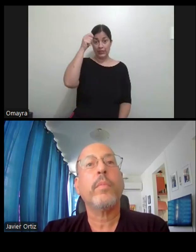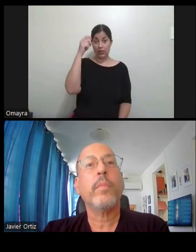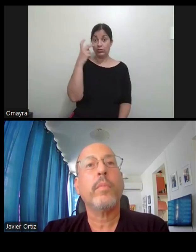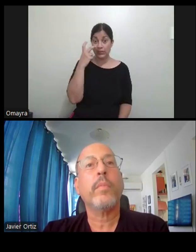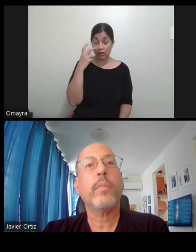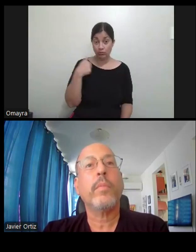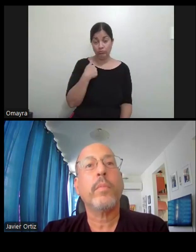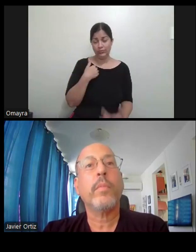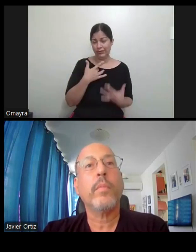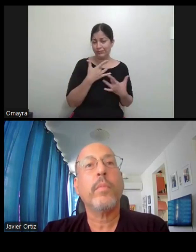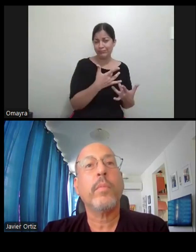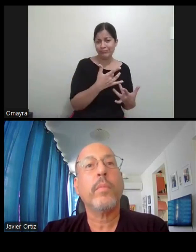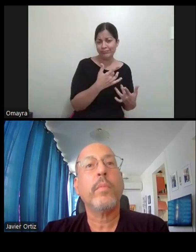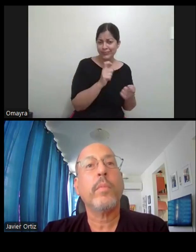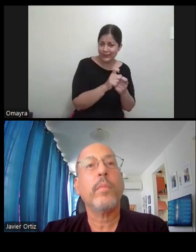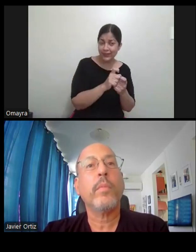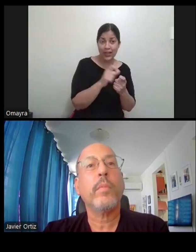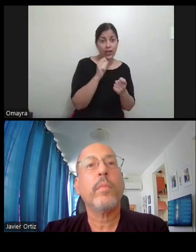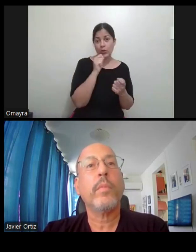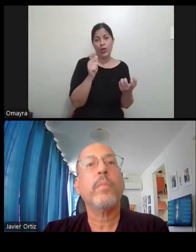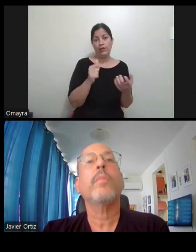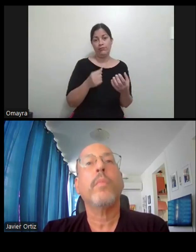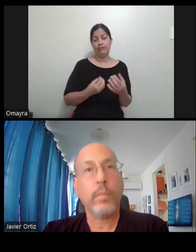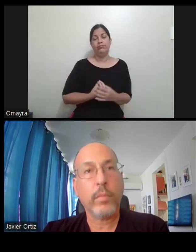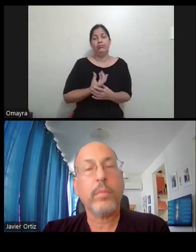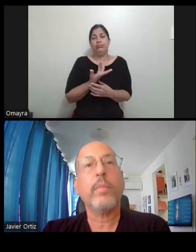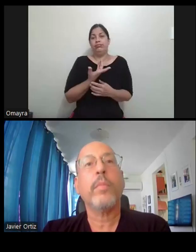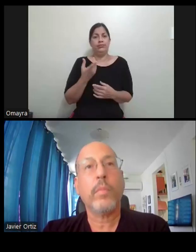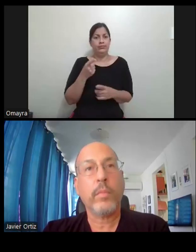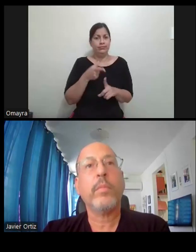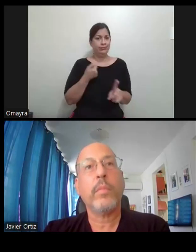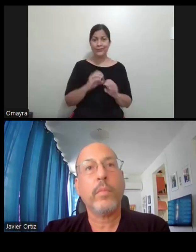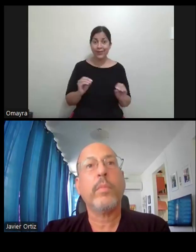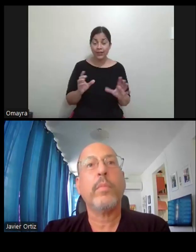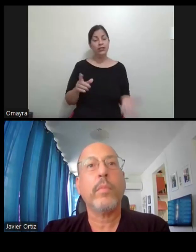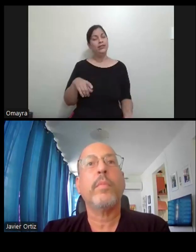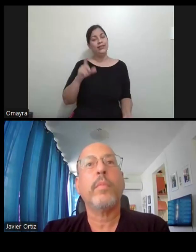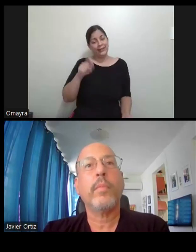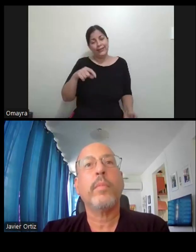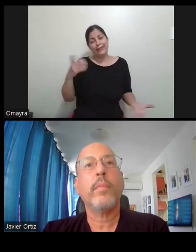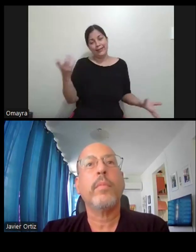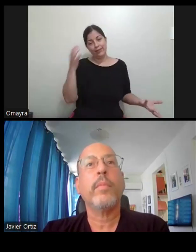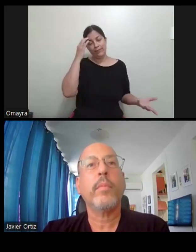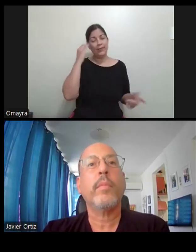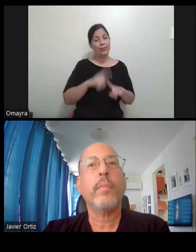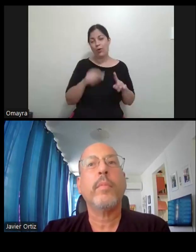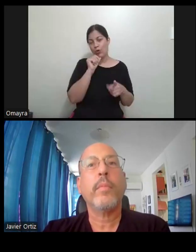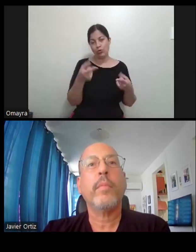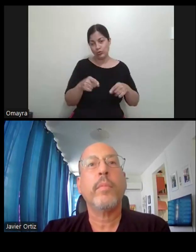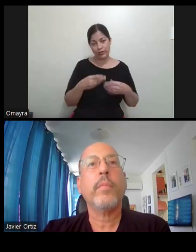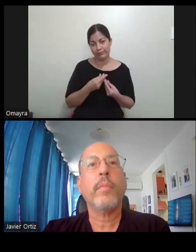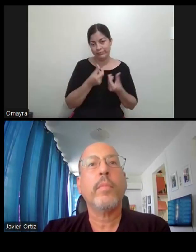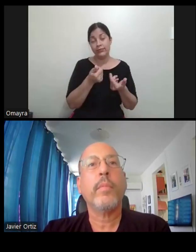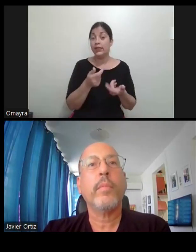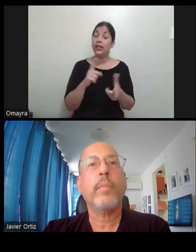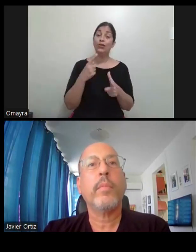sensibilidad particular. O sea, esto no sale de la nada. Se suponía, debería salir de la nada, pero no sale. Cuando uno tiene